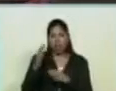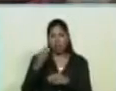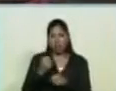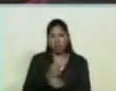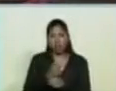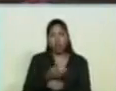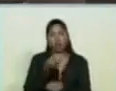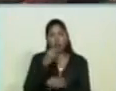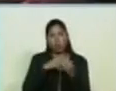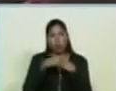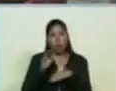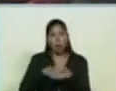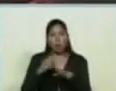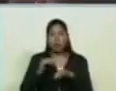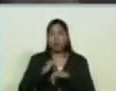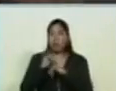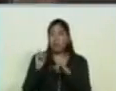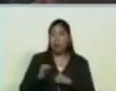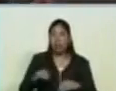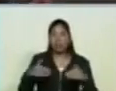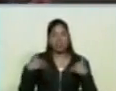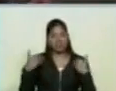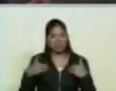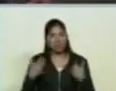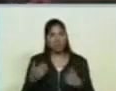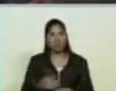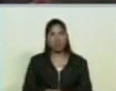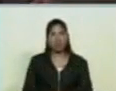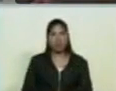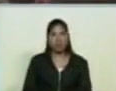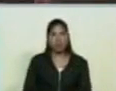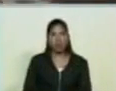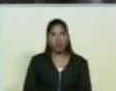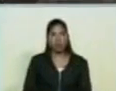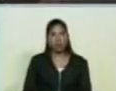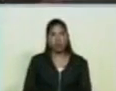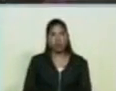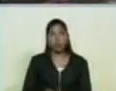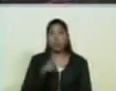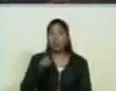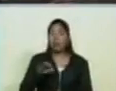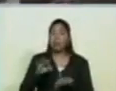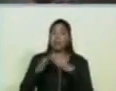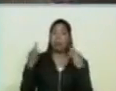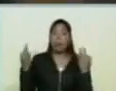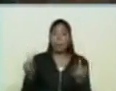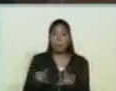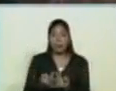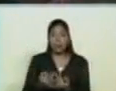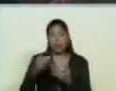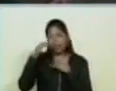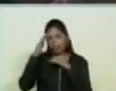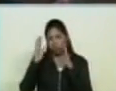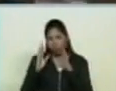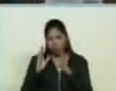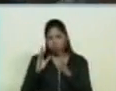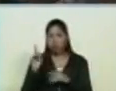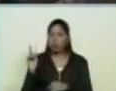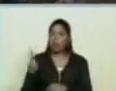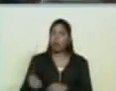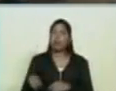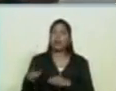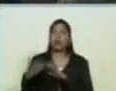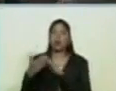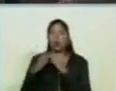ir a transformar su realidad, no solo la del misionero, presidente, sino de la familia entera y además de su comunidad. Porque